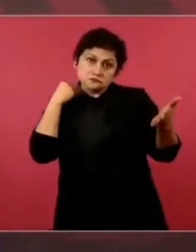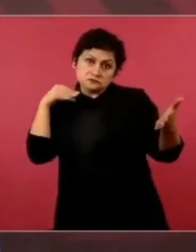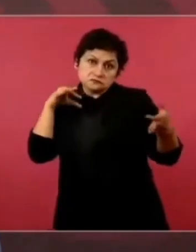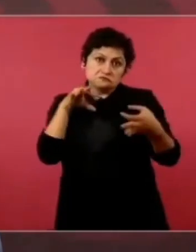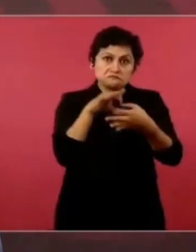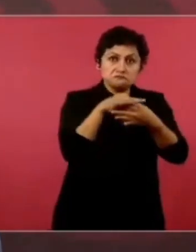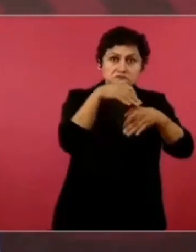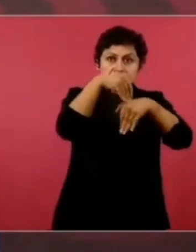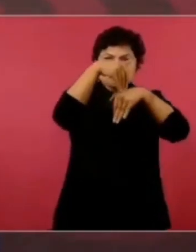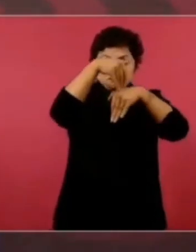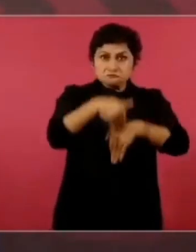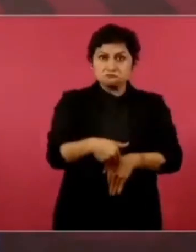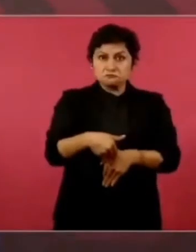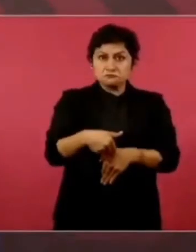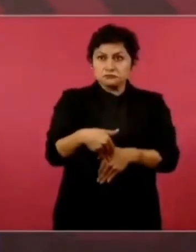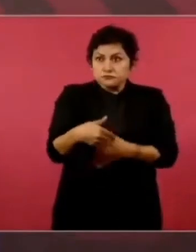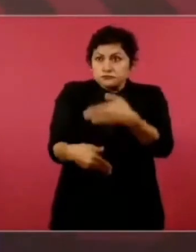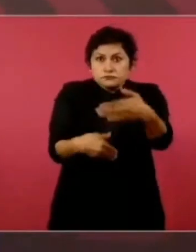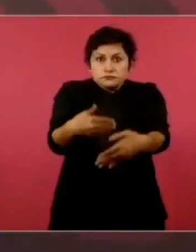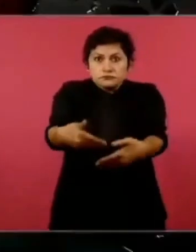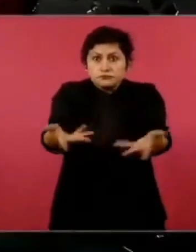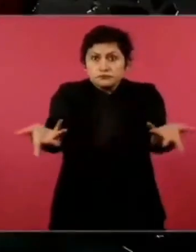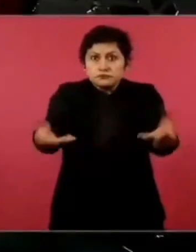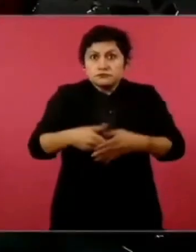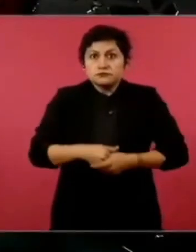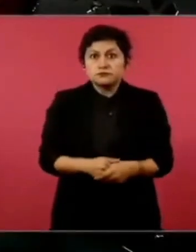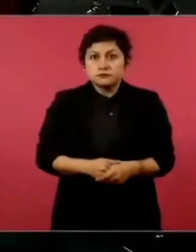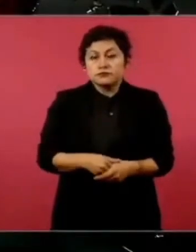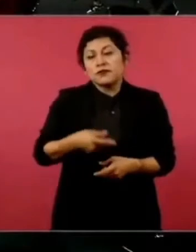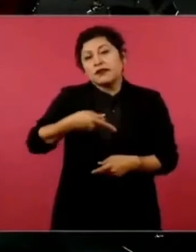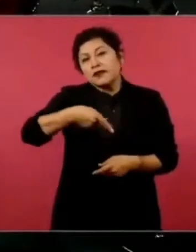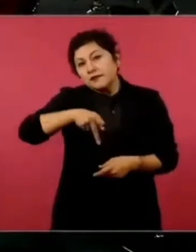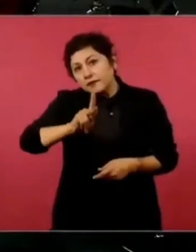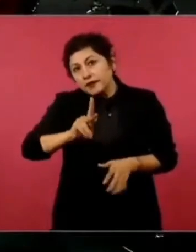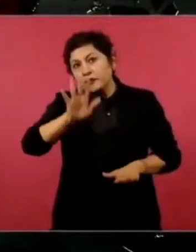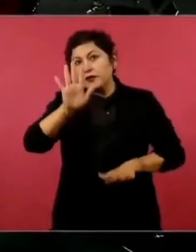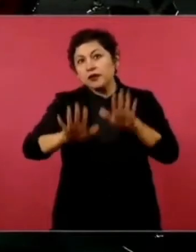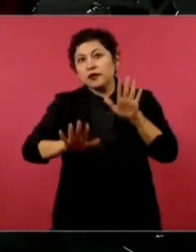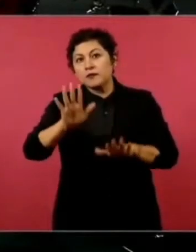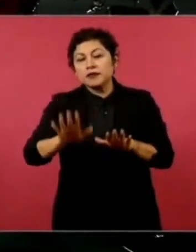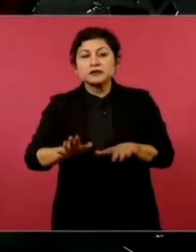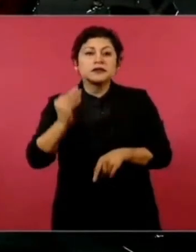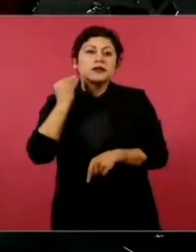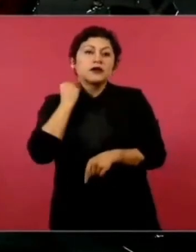y no por consigna, como suele pasar.